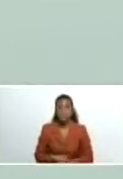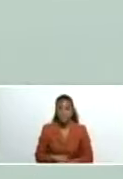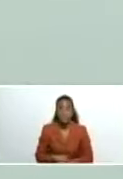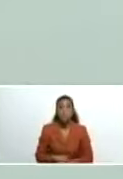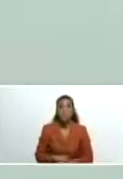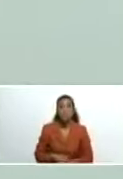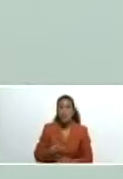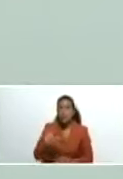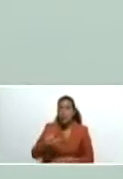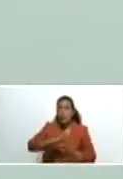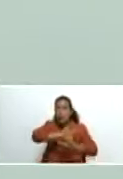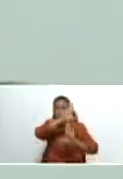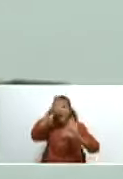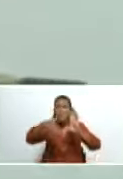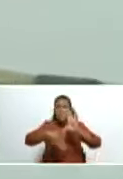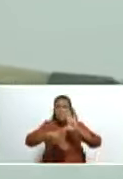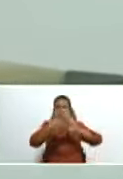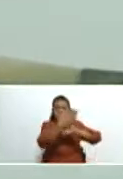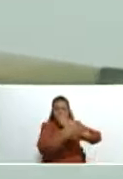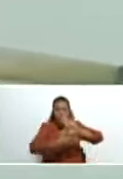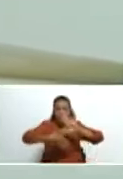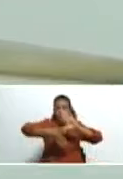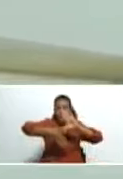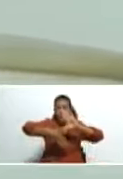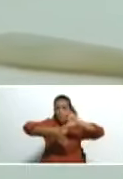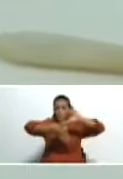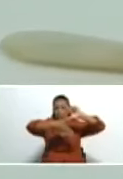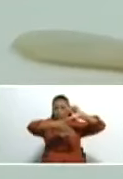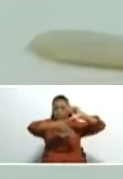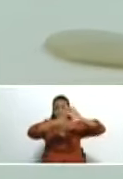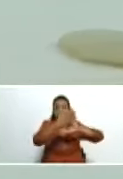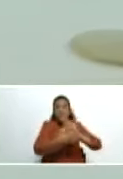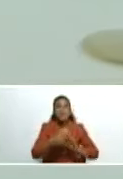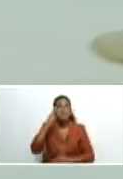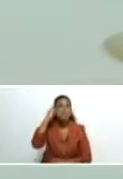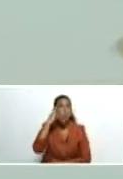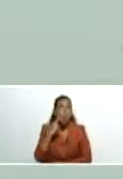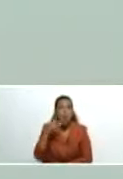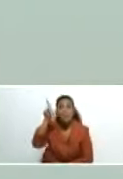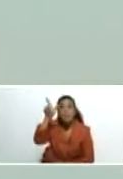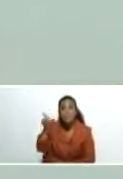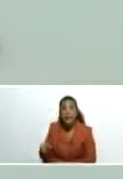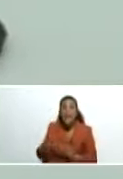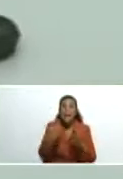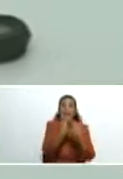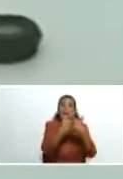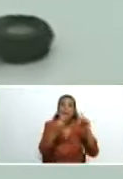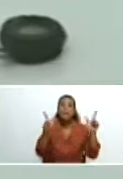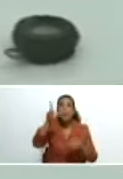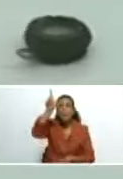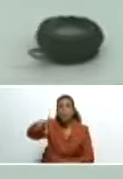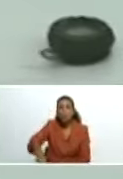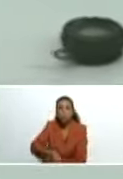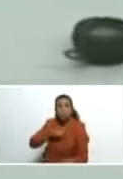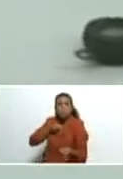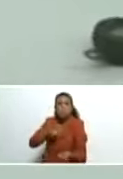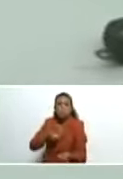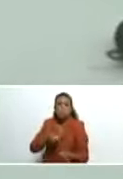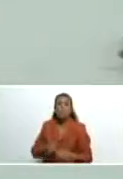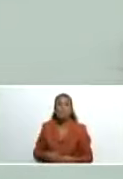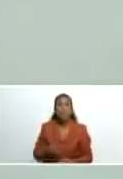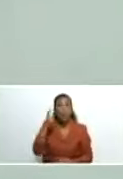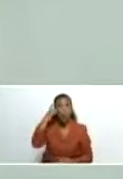de un continente. ¿Ah? Simón Bolívar, Libertador de un continente.